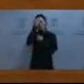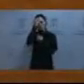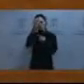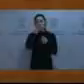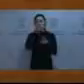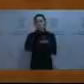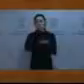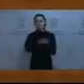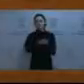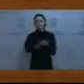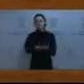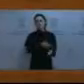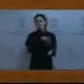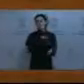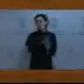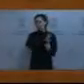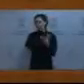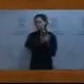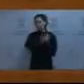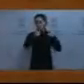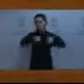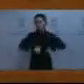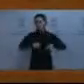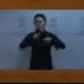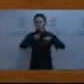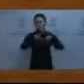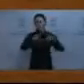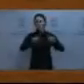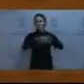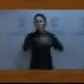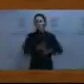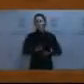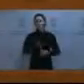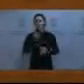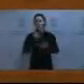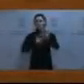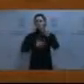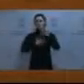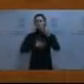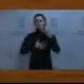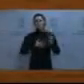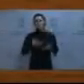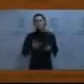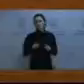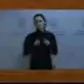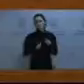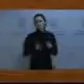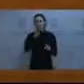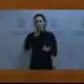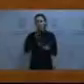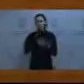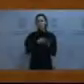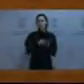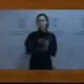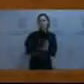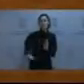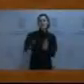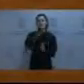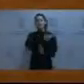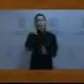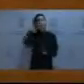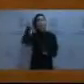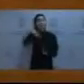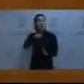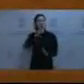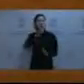hablar de planes y cultura en el Principado de Asturias puede resultar un poco confuso. Porque plan que es el plan del prerrománico, ese plan que 30 años después